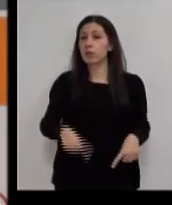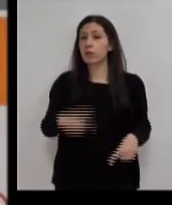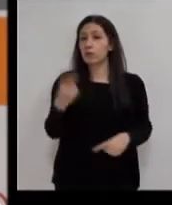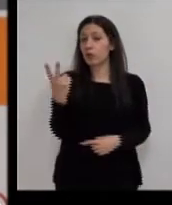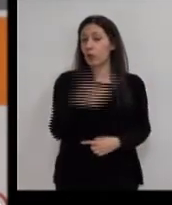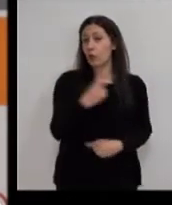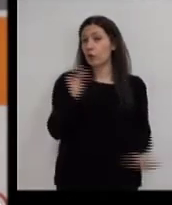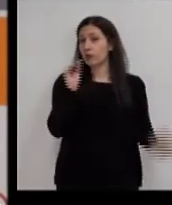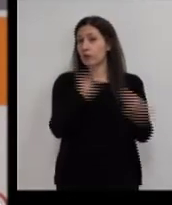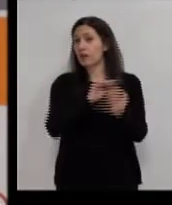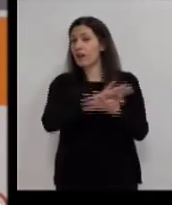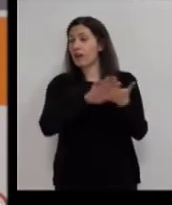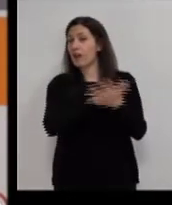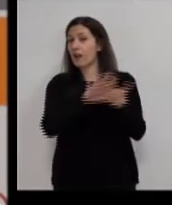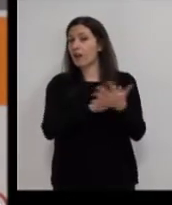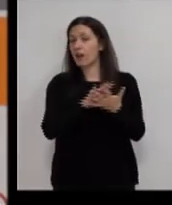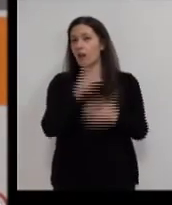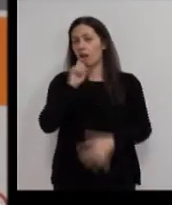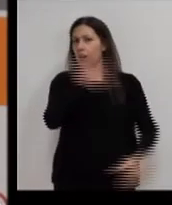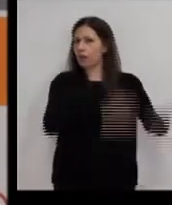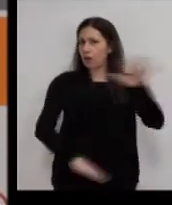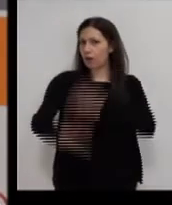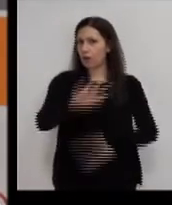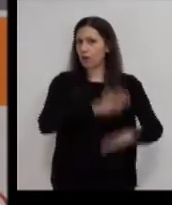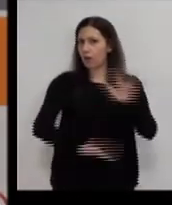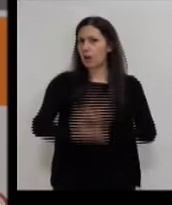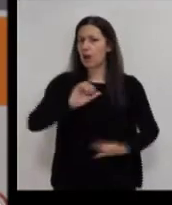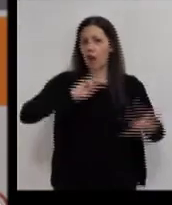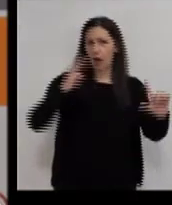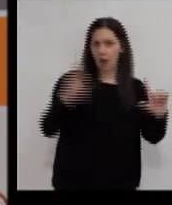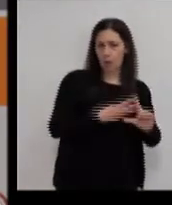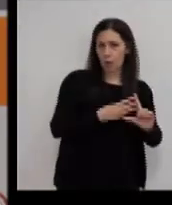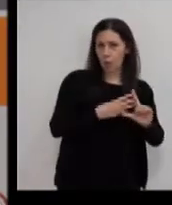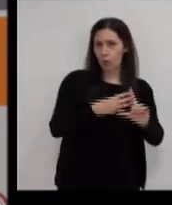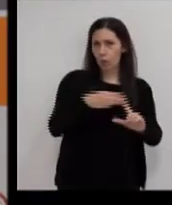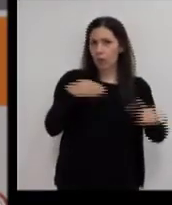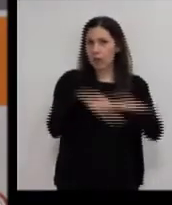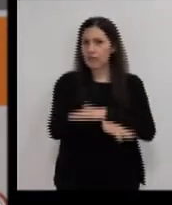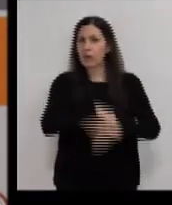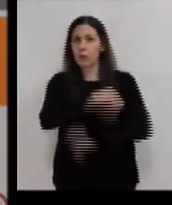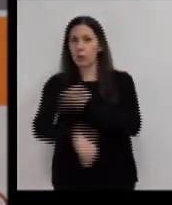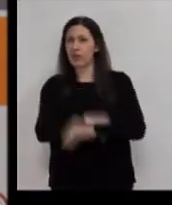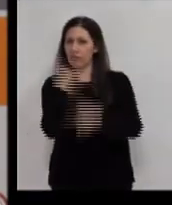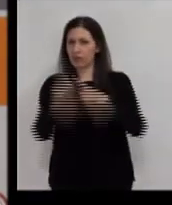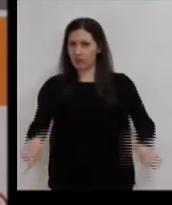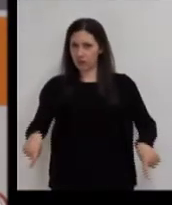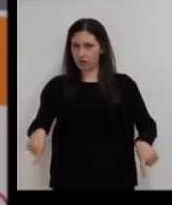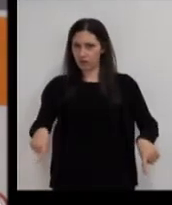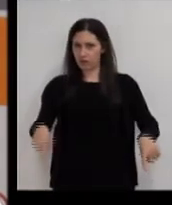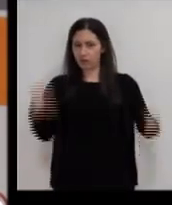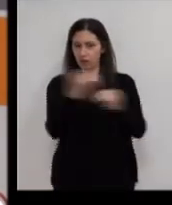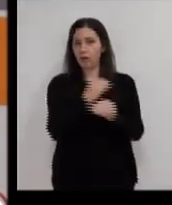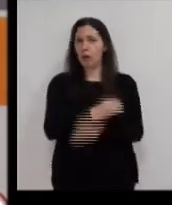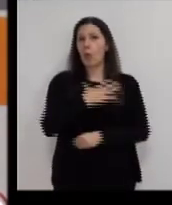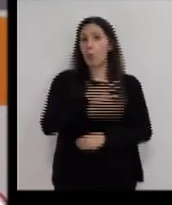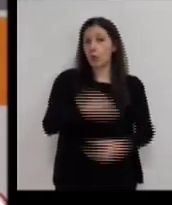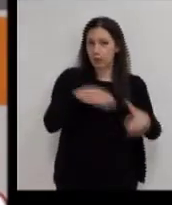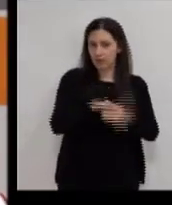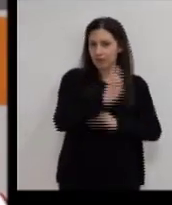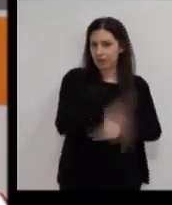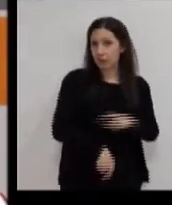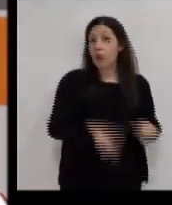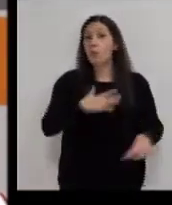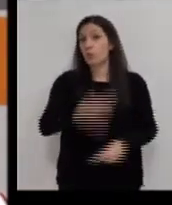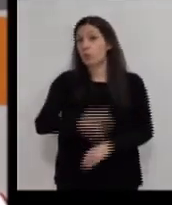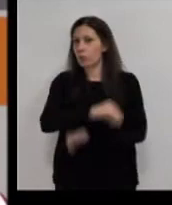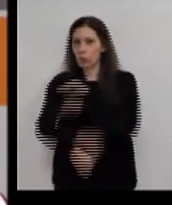dijo John, que también, y ambos coincidisteis en hablar de la confusión que existe entre el web accesible y usable. No